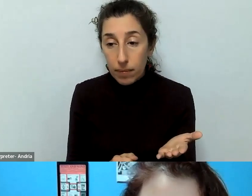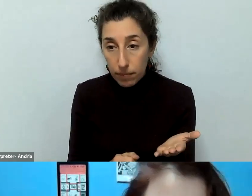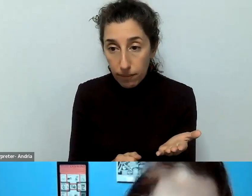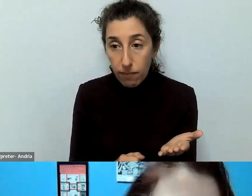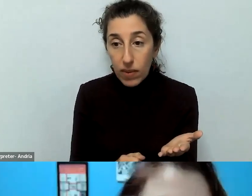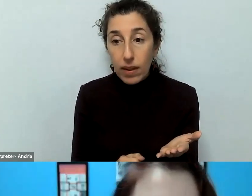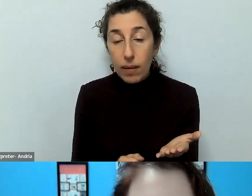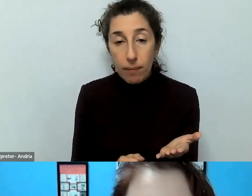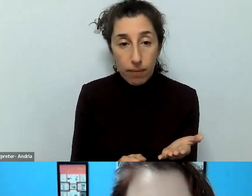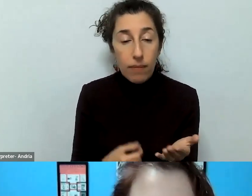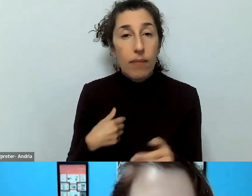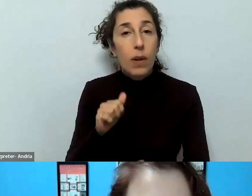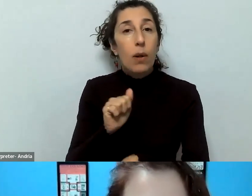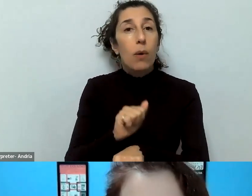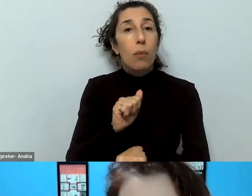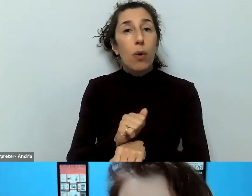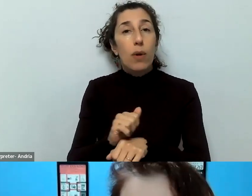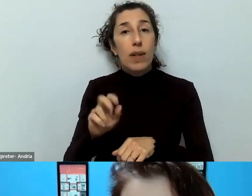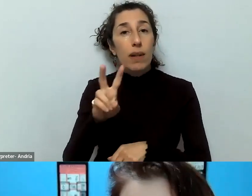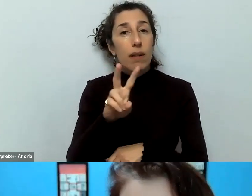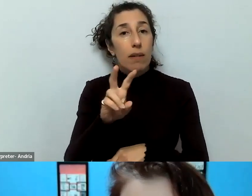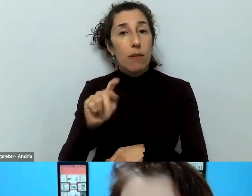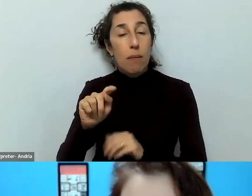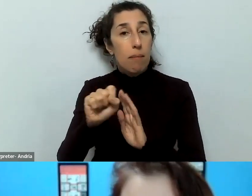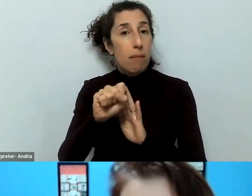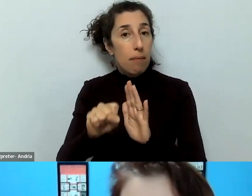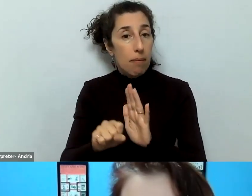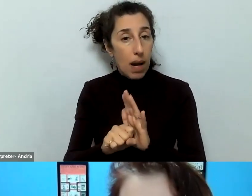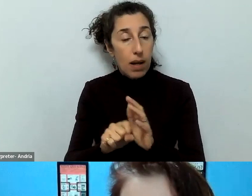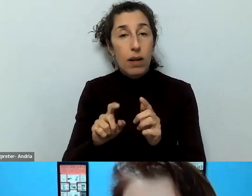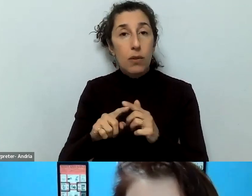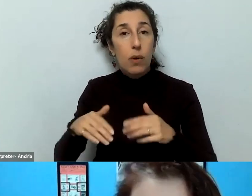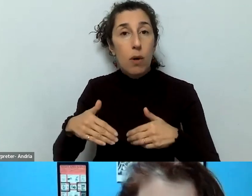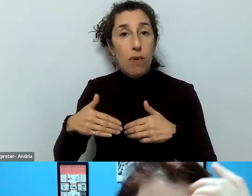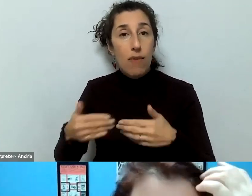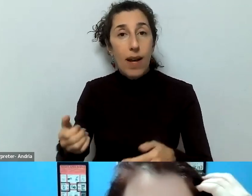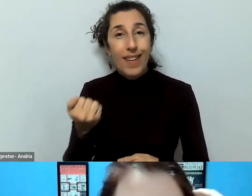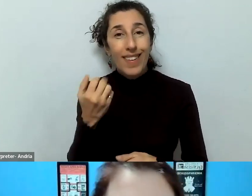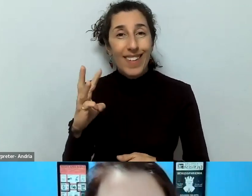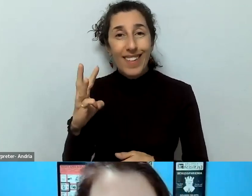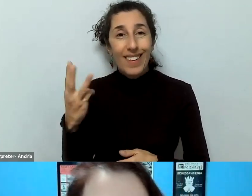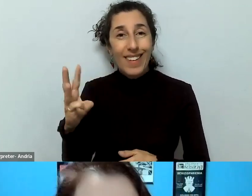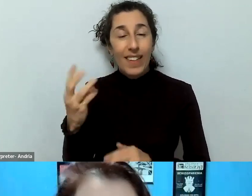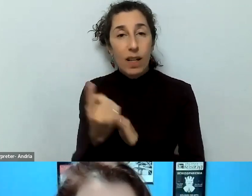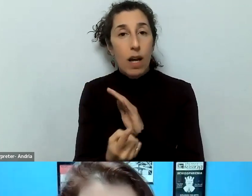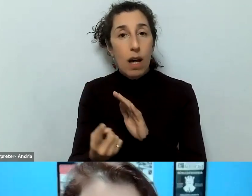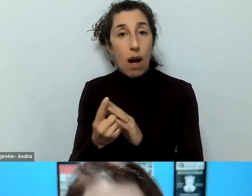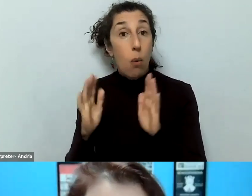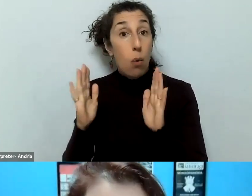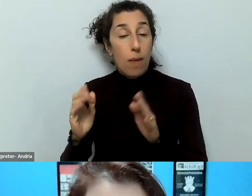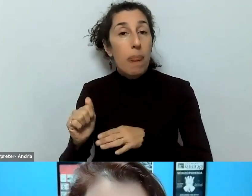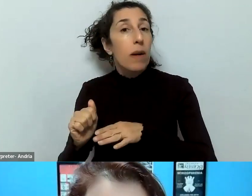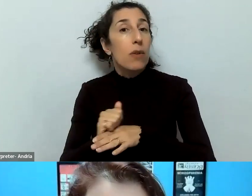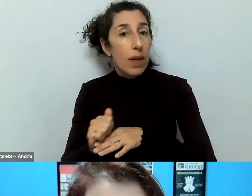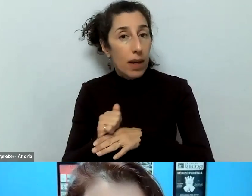una organización en Vermont y hemos trabajado con ellos y sí recibieron el entrenamiento